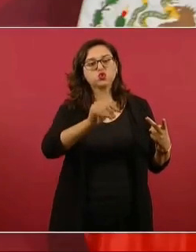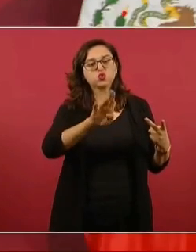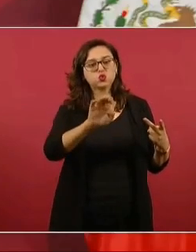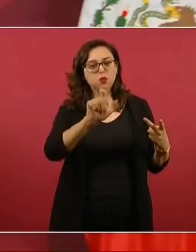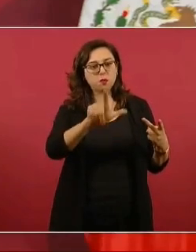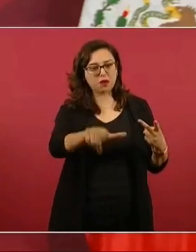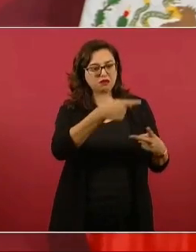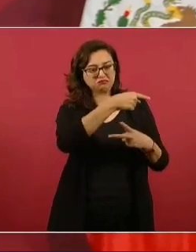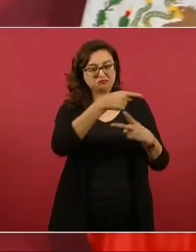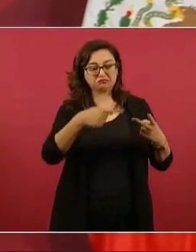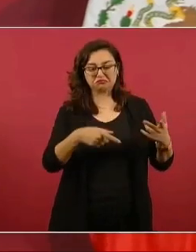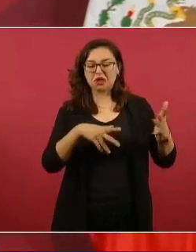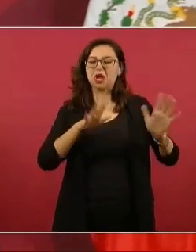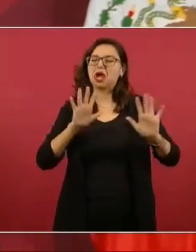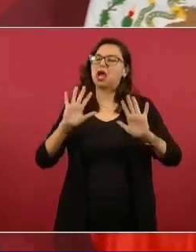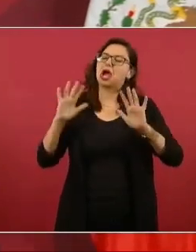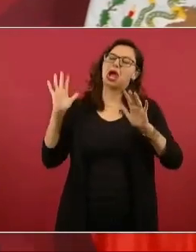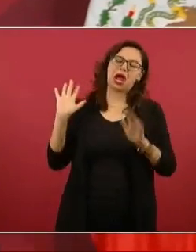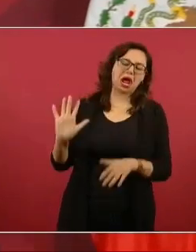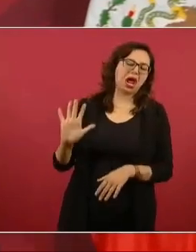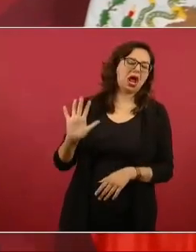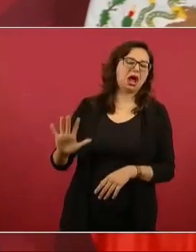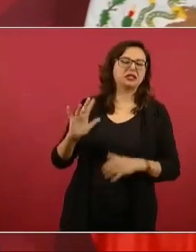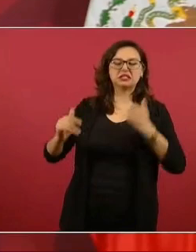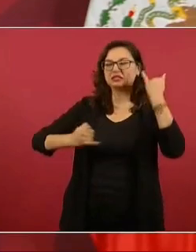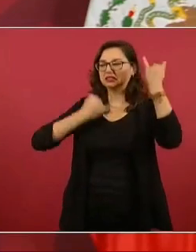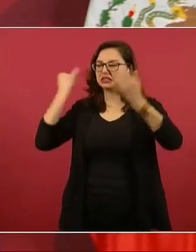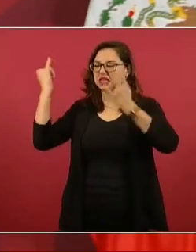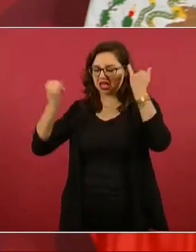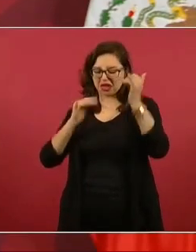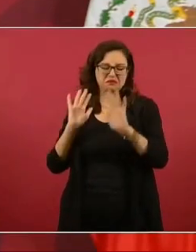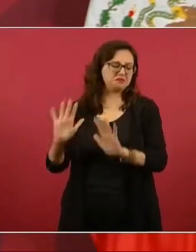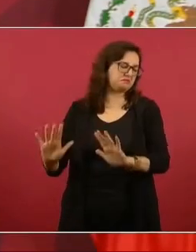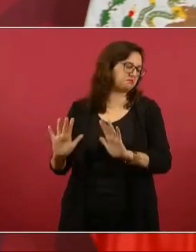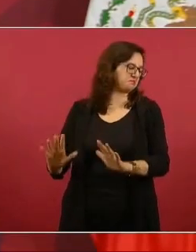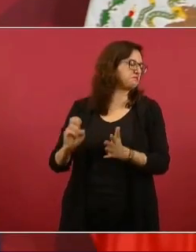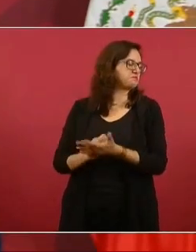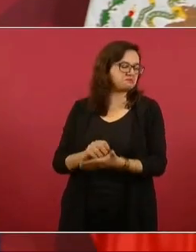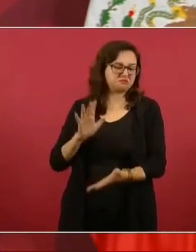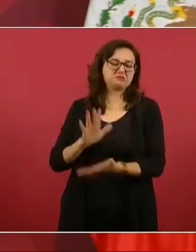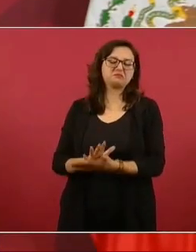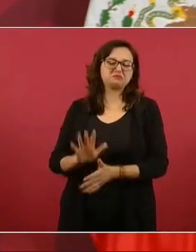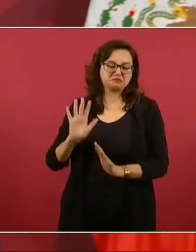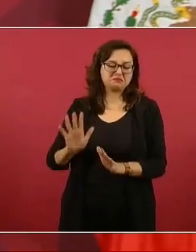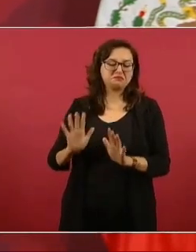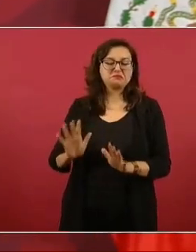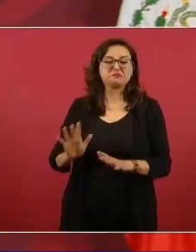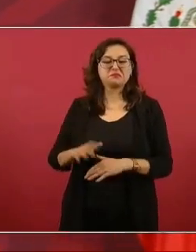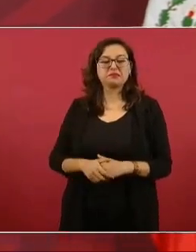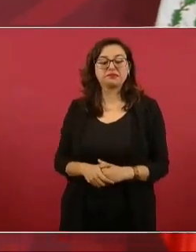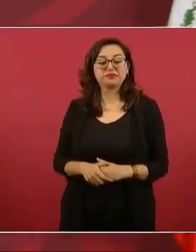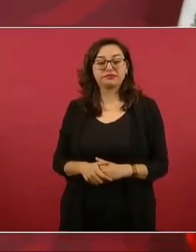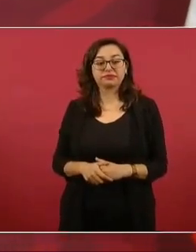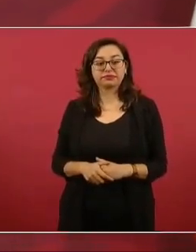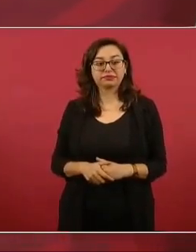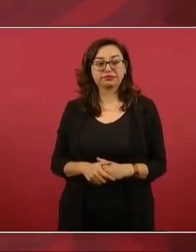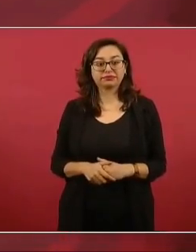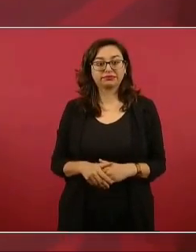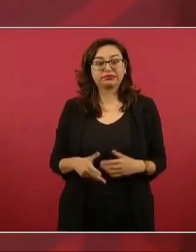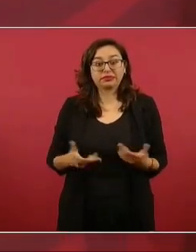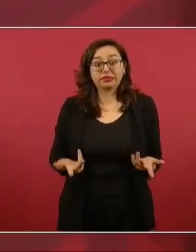sus pronósticos, hubo uno de ellos que dijo: les recomiendo comprar